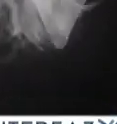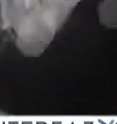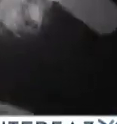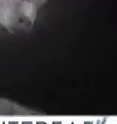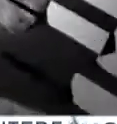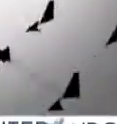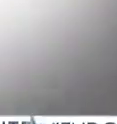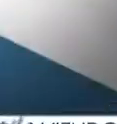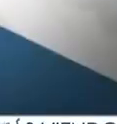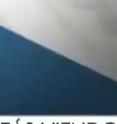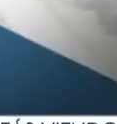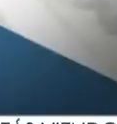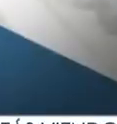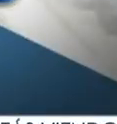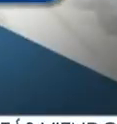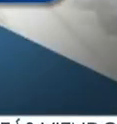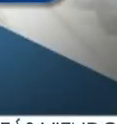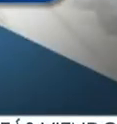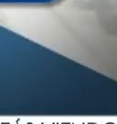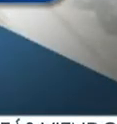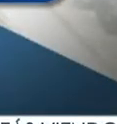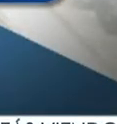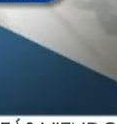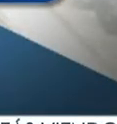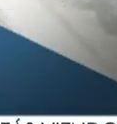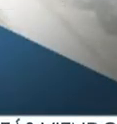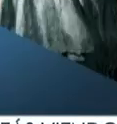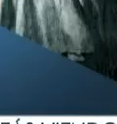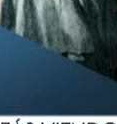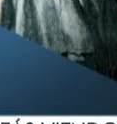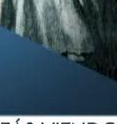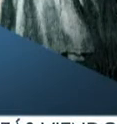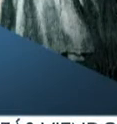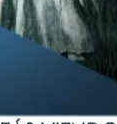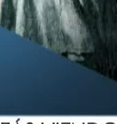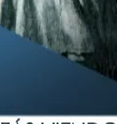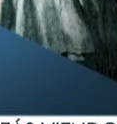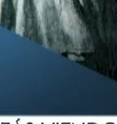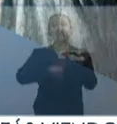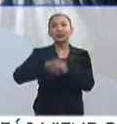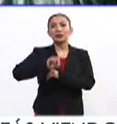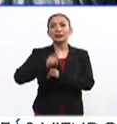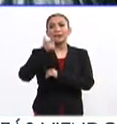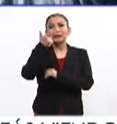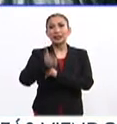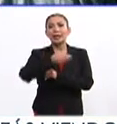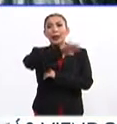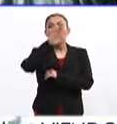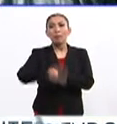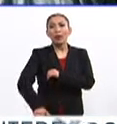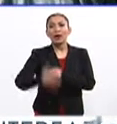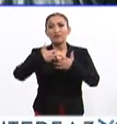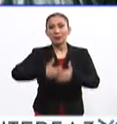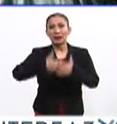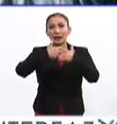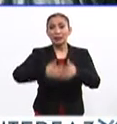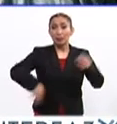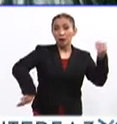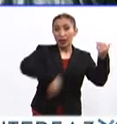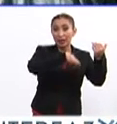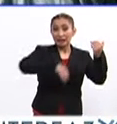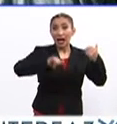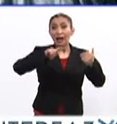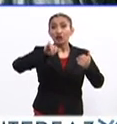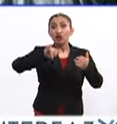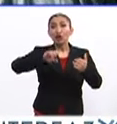En 1737 muere el fabricante